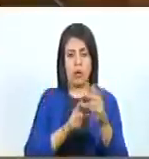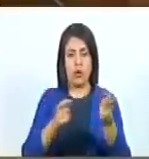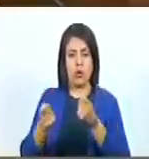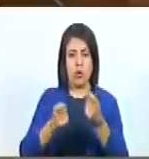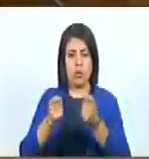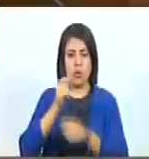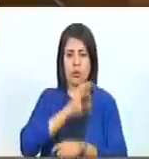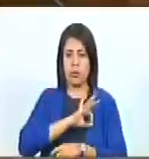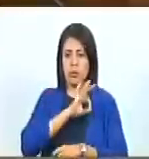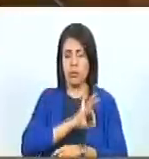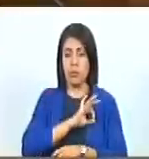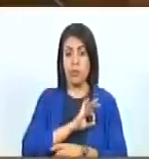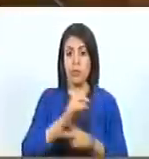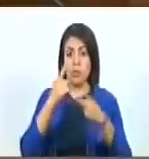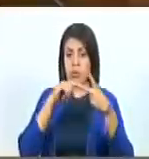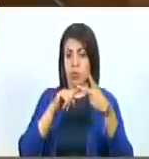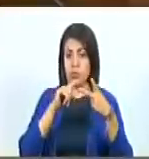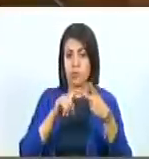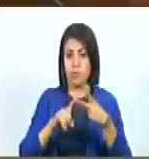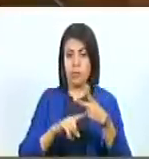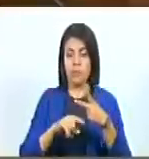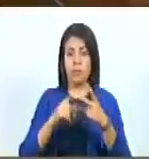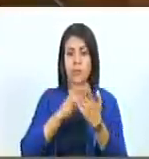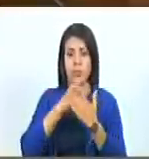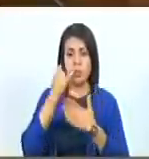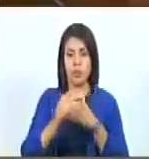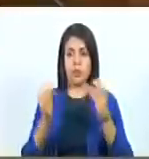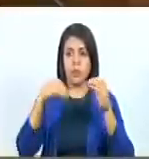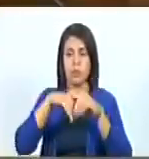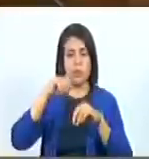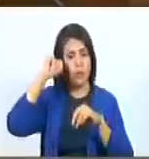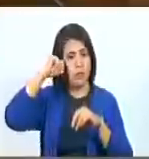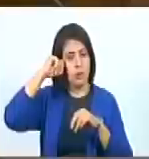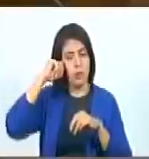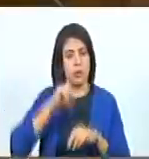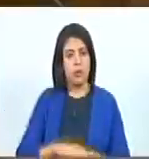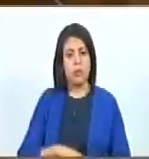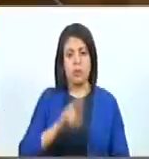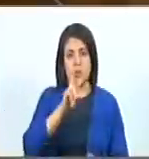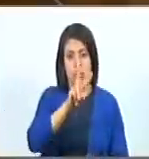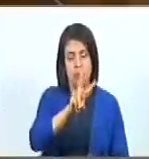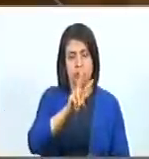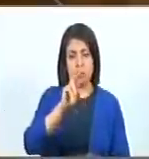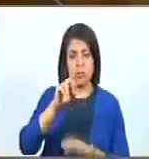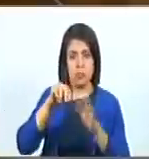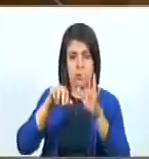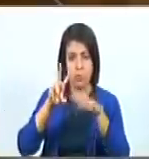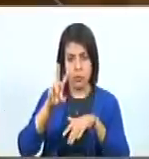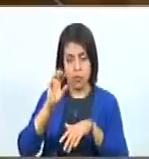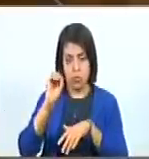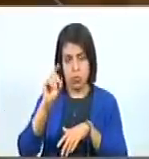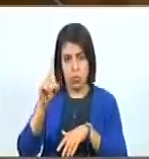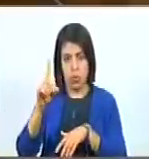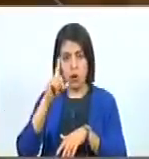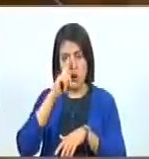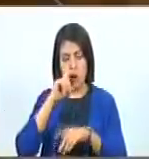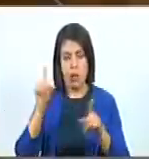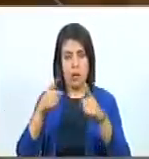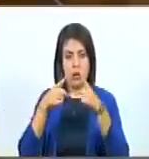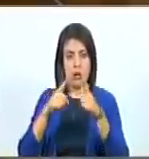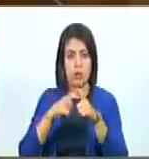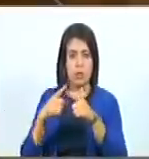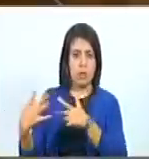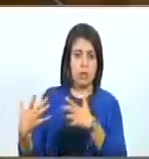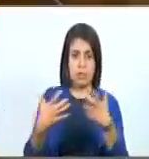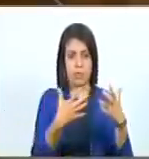contraloría social. Punto número dos. Proyecto de acuerdo en conmemoración a los 201 aniversario de la victoria